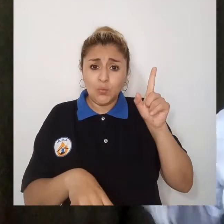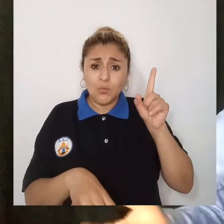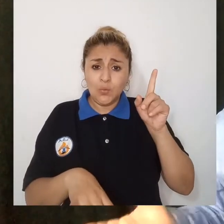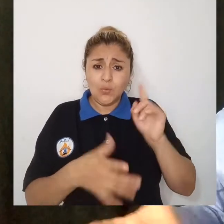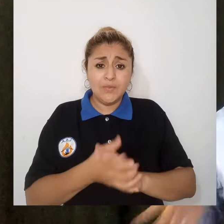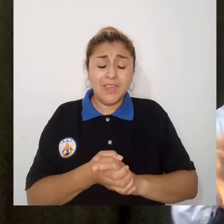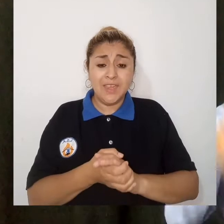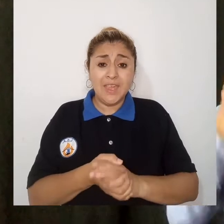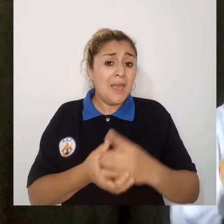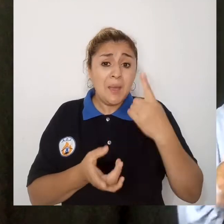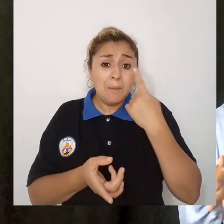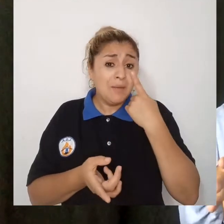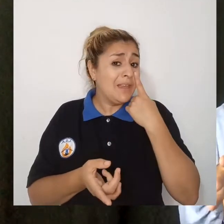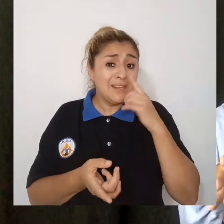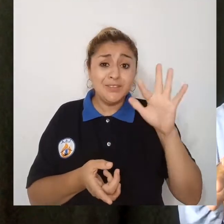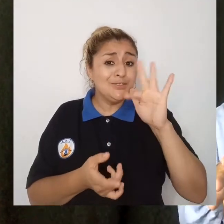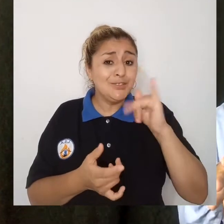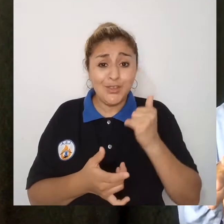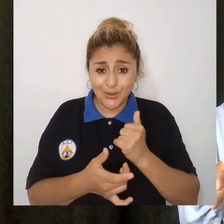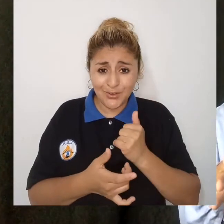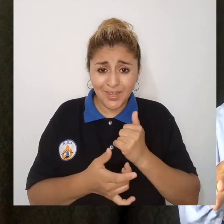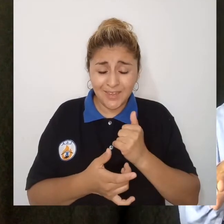como fue ayer es hoy es ahora